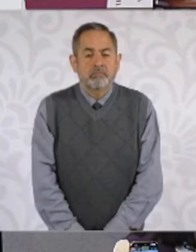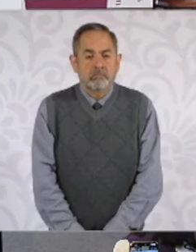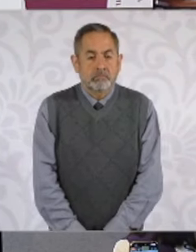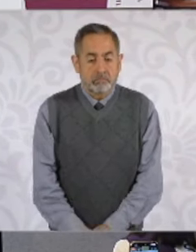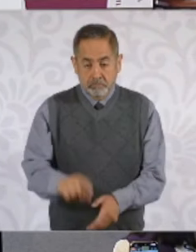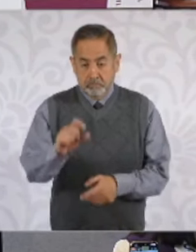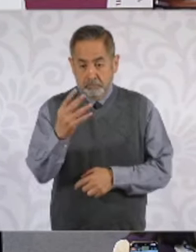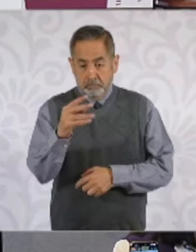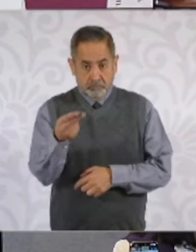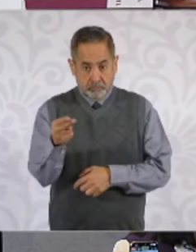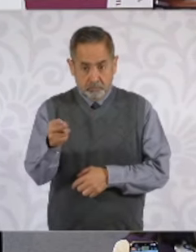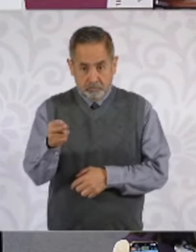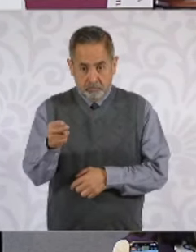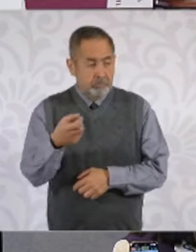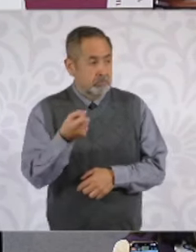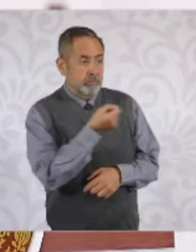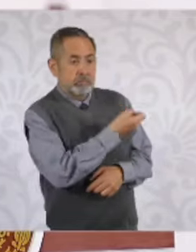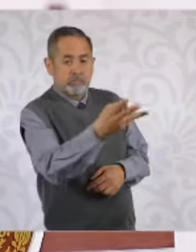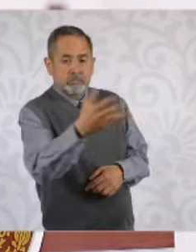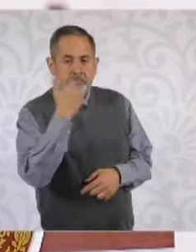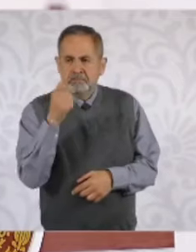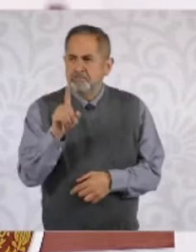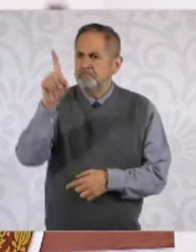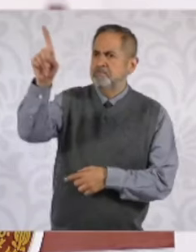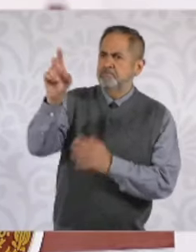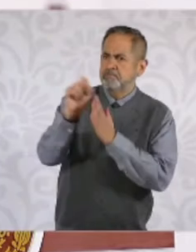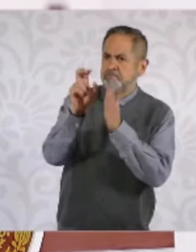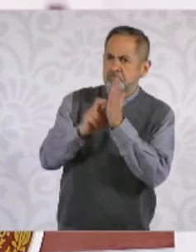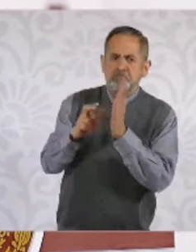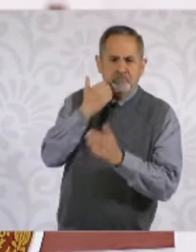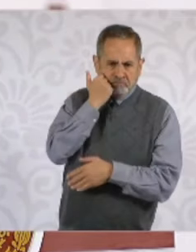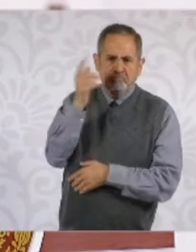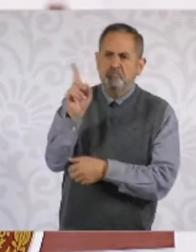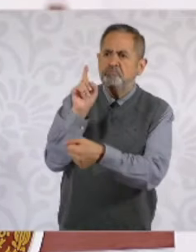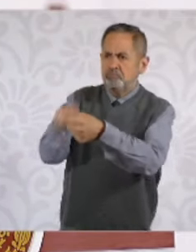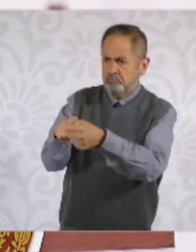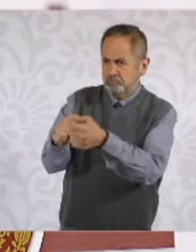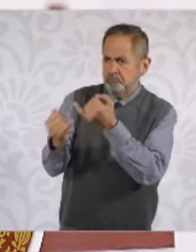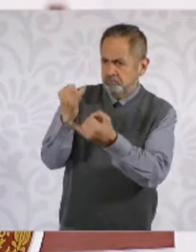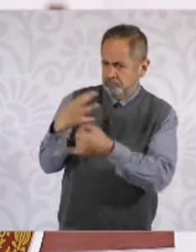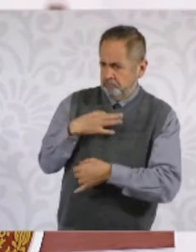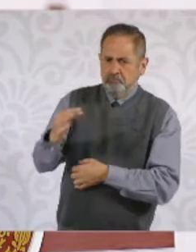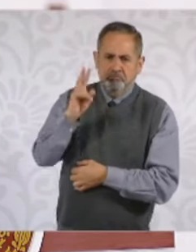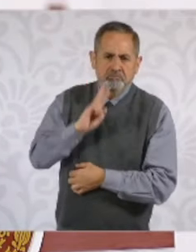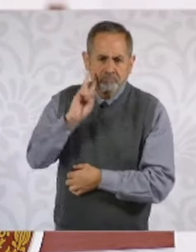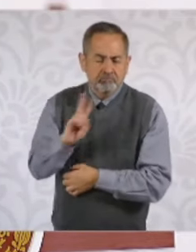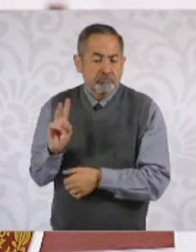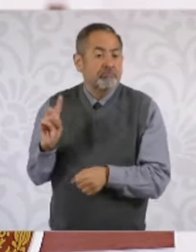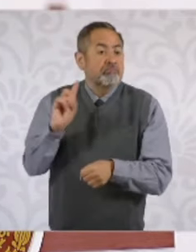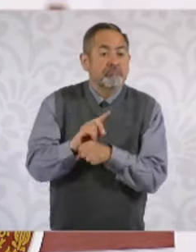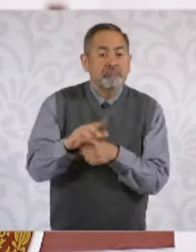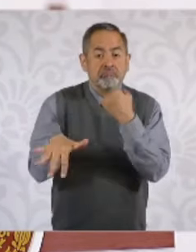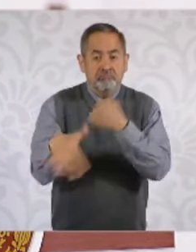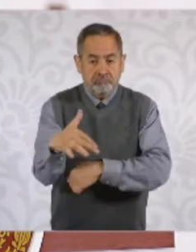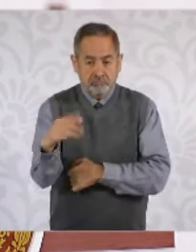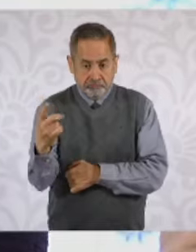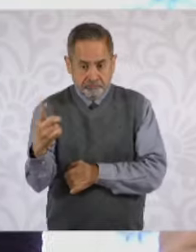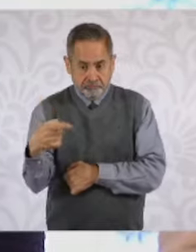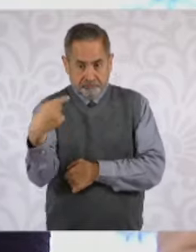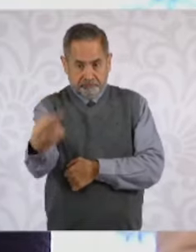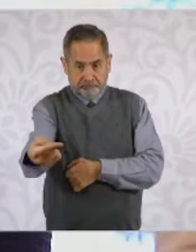los aspirantes que deseen participar en el proceso de elección. El 15 de diciembre próximo,